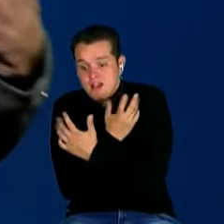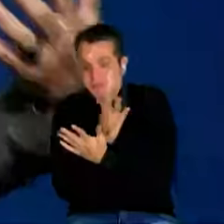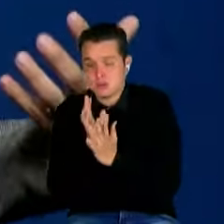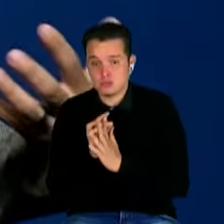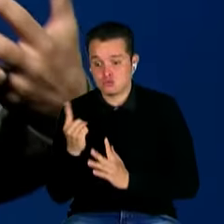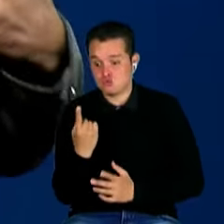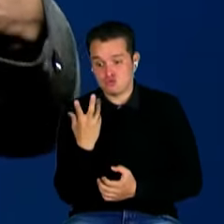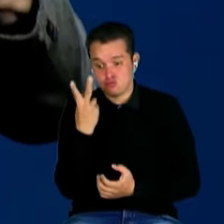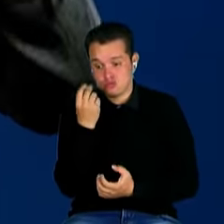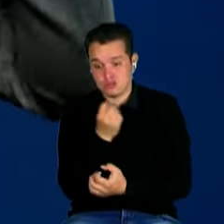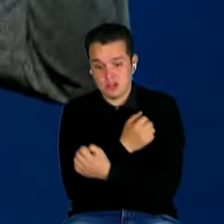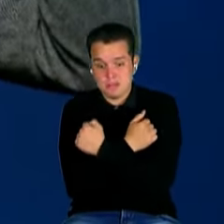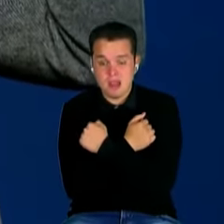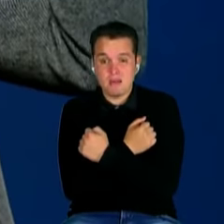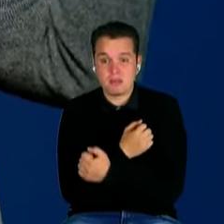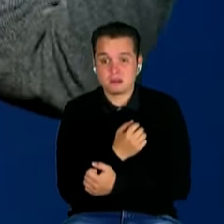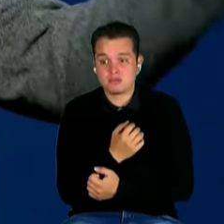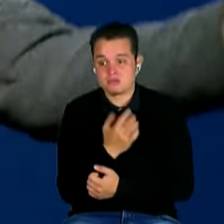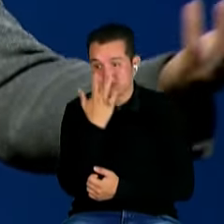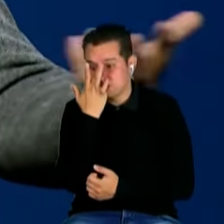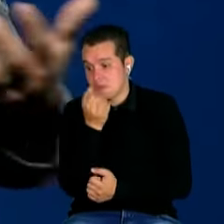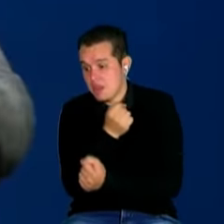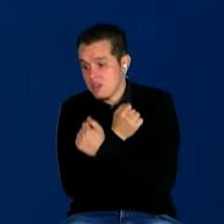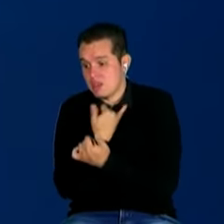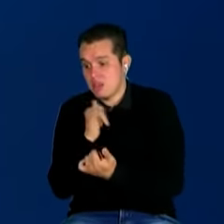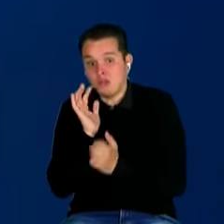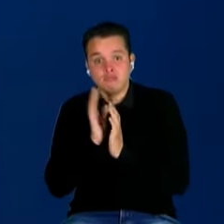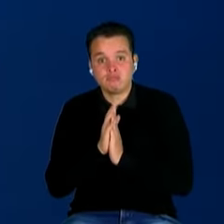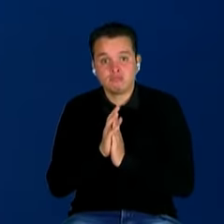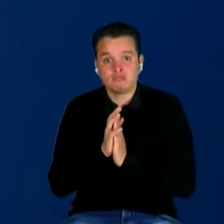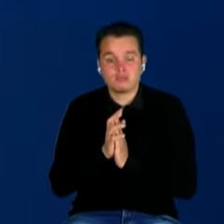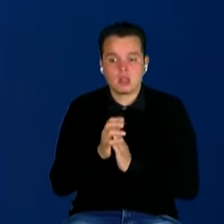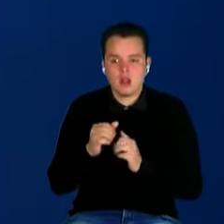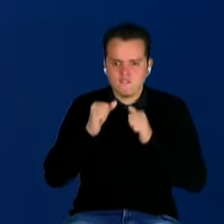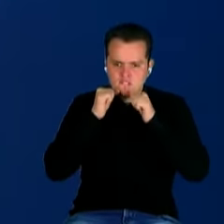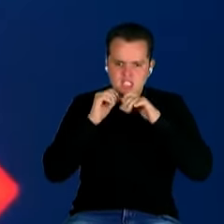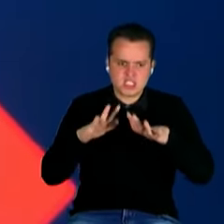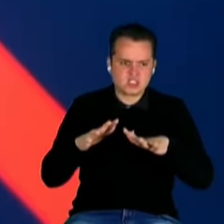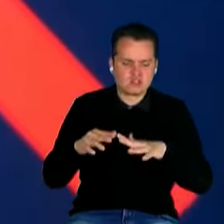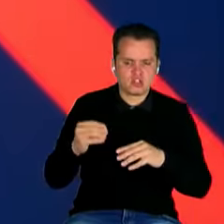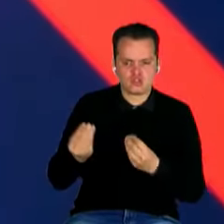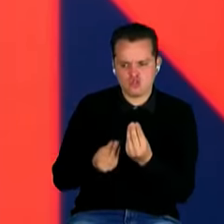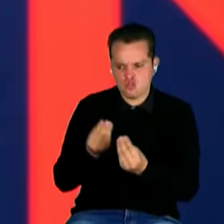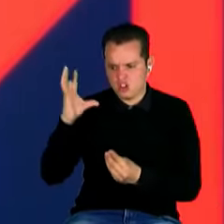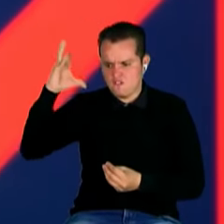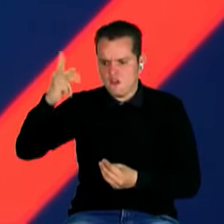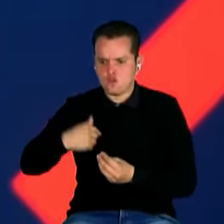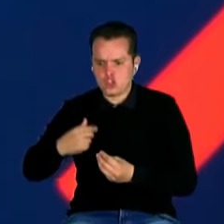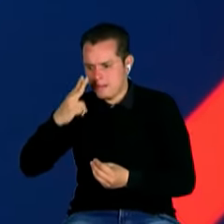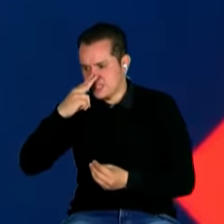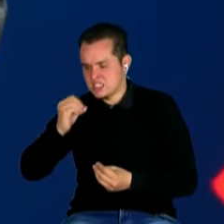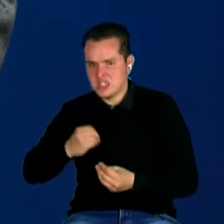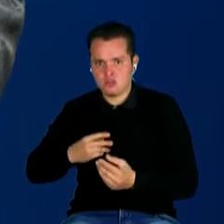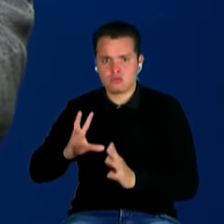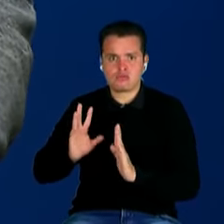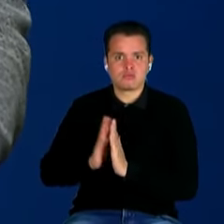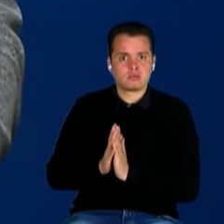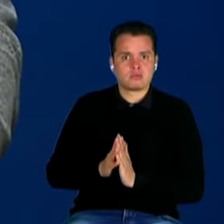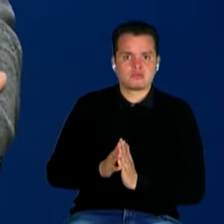Simplemente porque me aman, más allá de las bendiciones, más allá de lo que yo puedo hacer a favor de mis hijos.